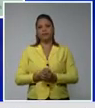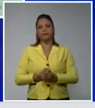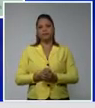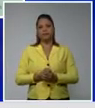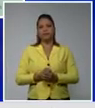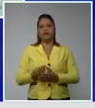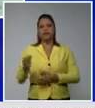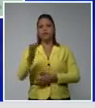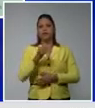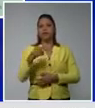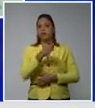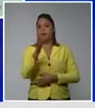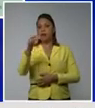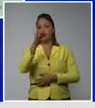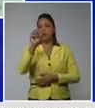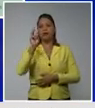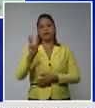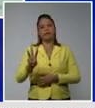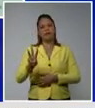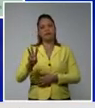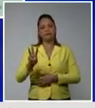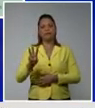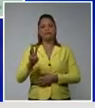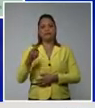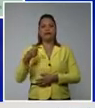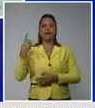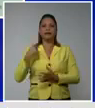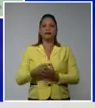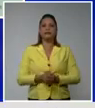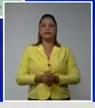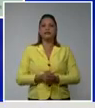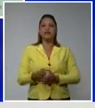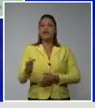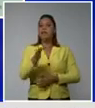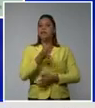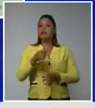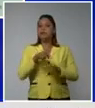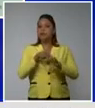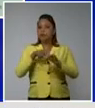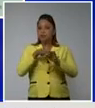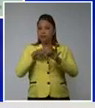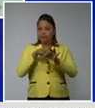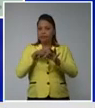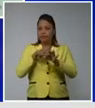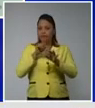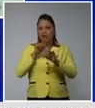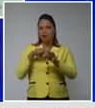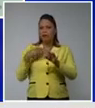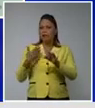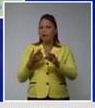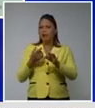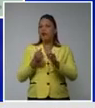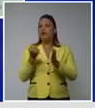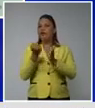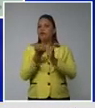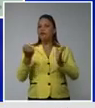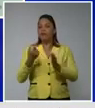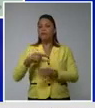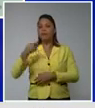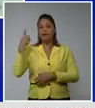de Baracoa con 3 en el día de ayer. Y el municipio especial Isla de la Juventud confirma en el día de